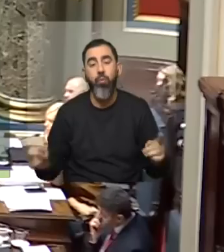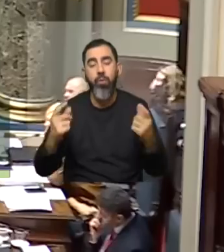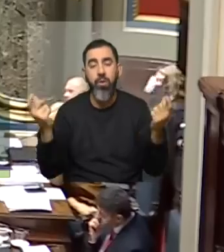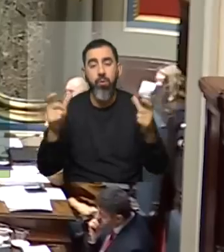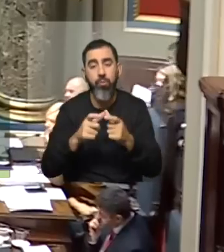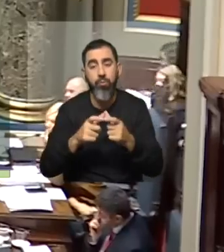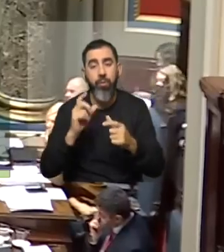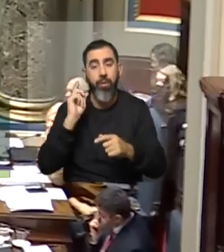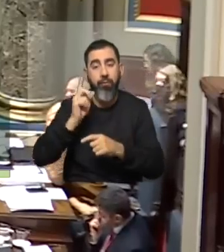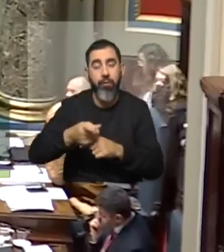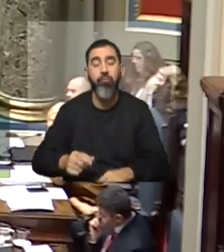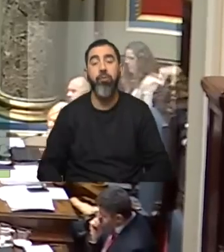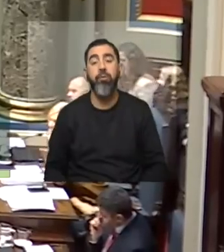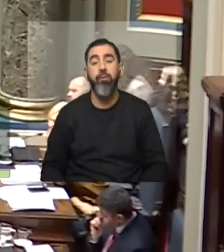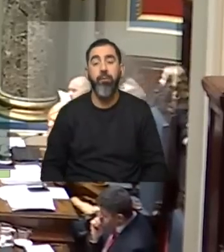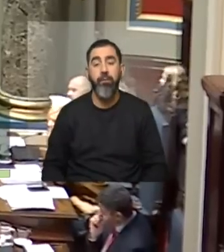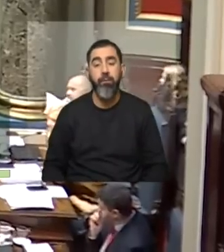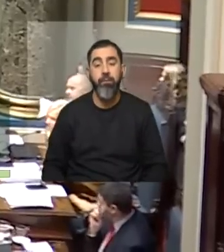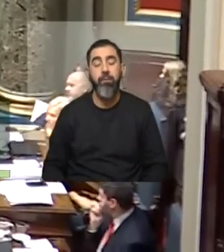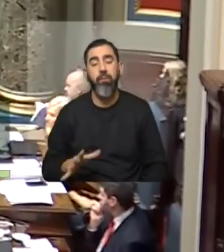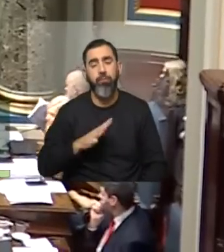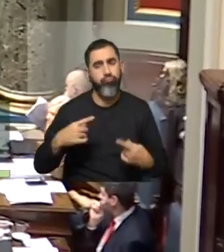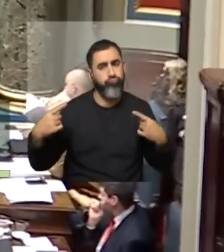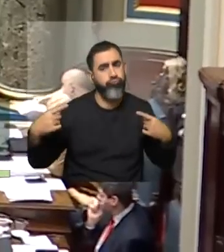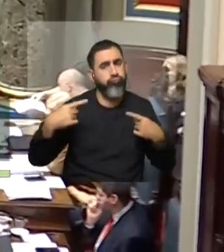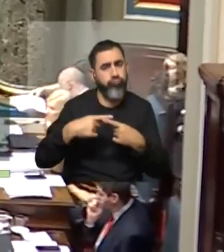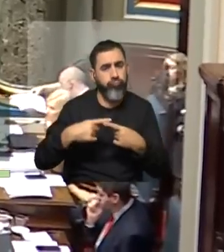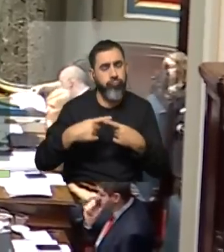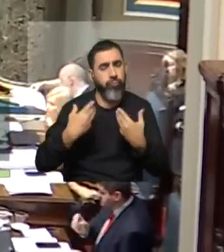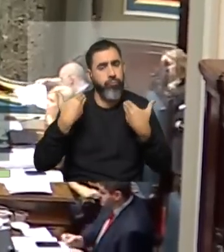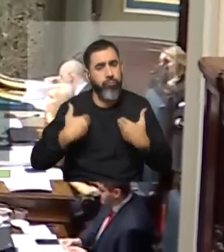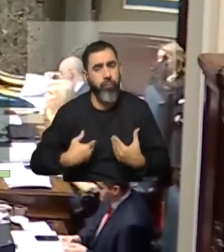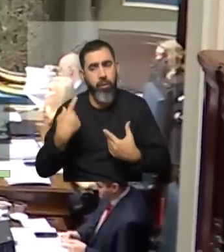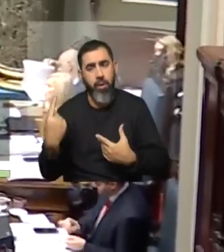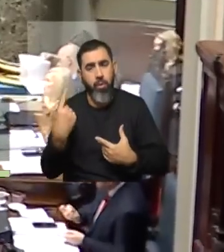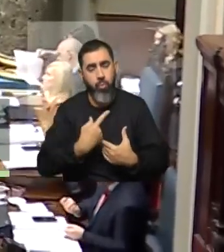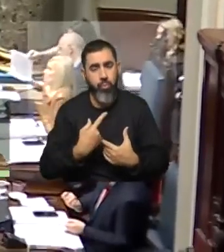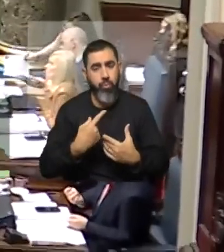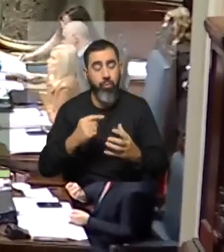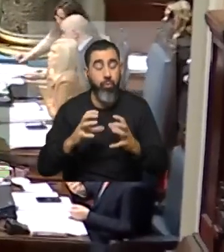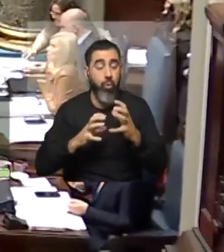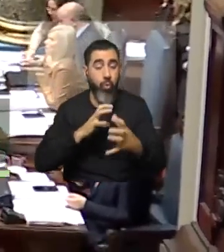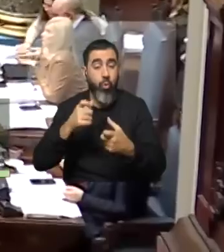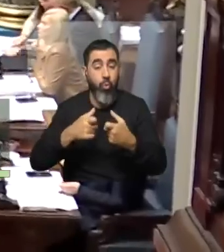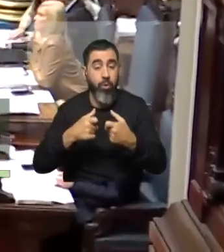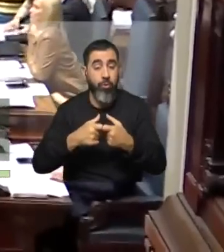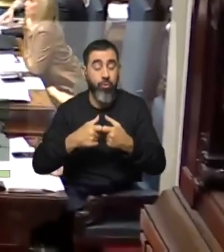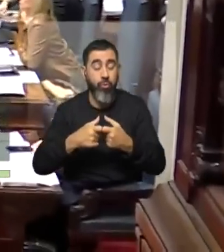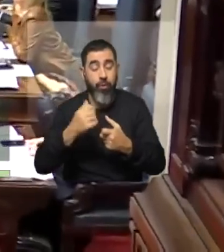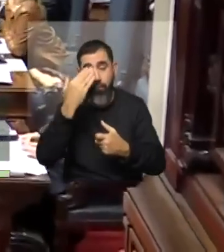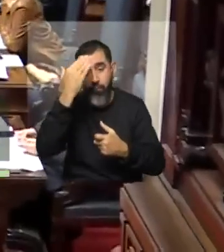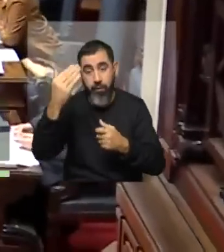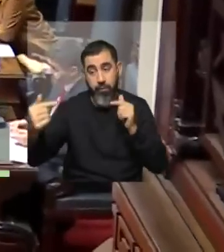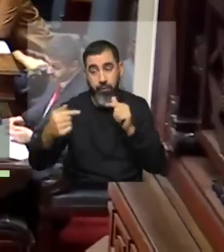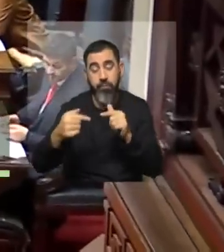para tomar una definición. Ha habido varios cruces en cuanto a las posiciones entre legisladores del oficialismo y del